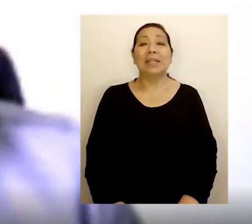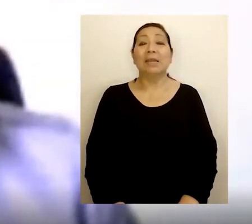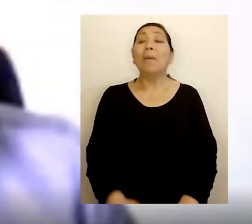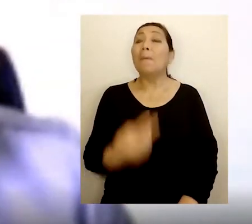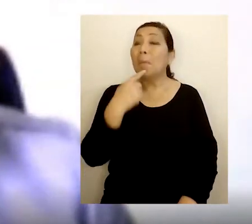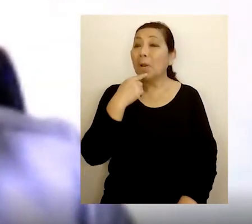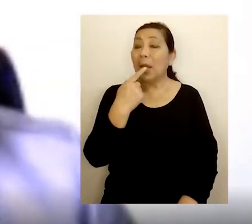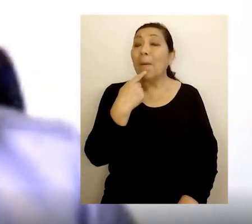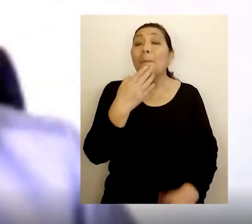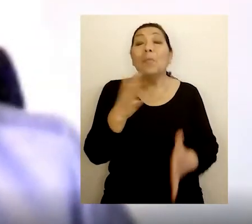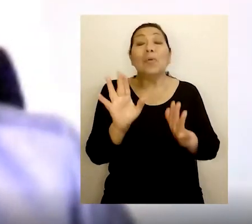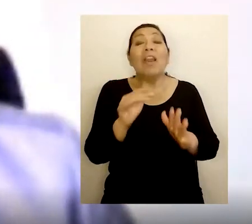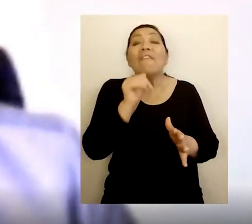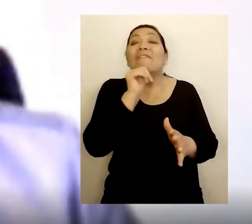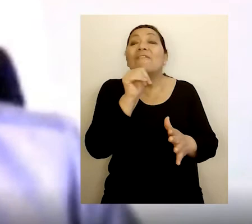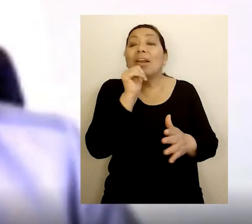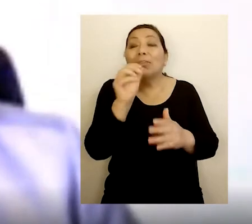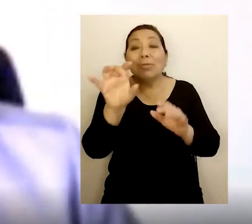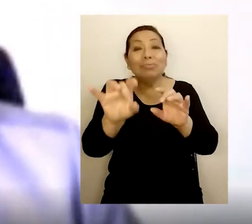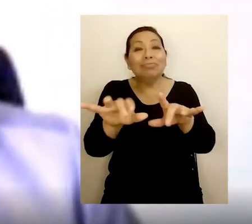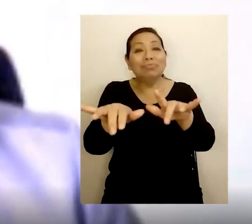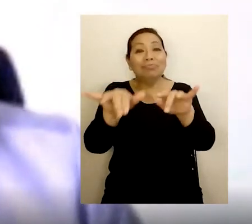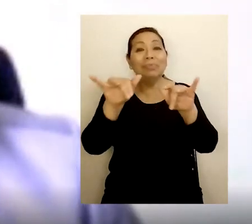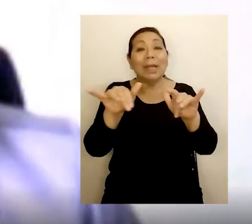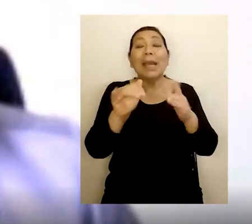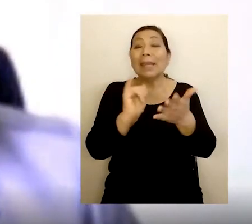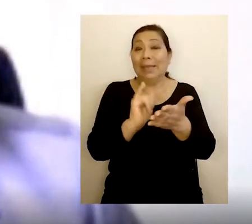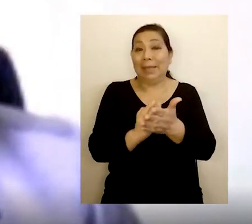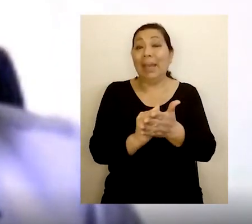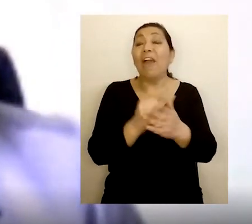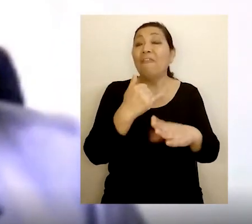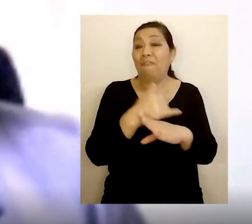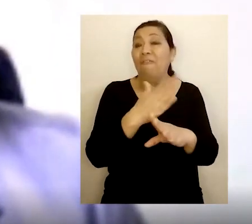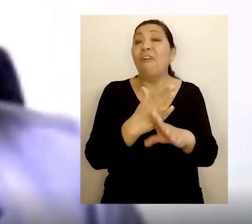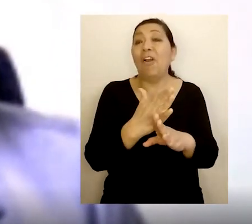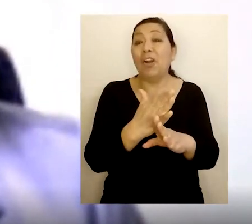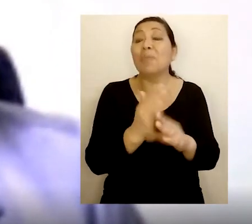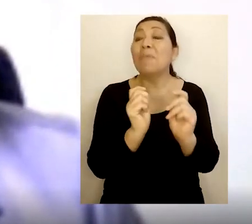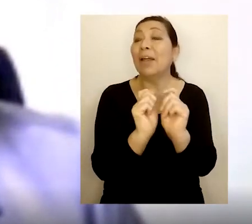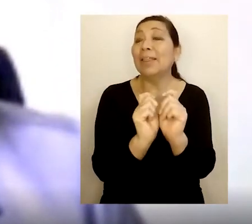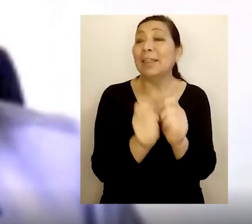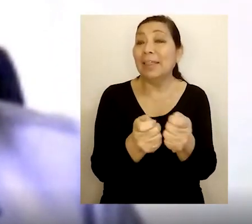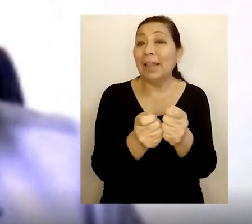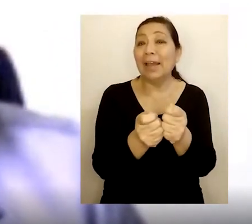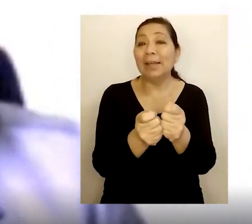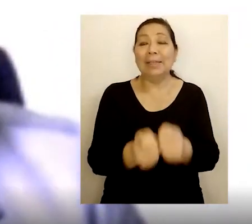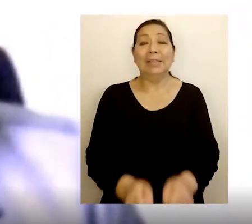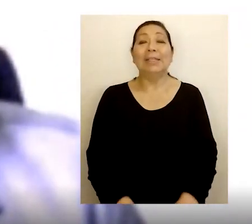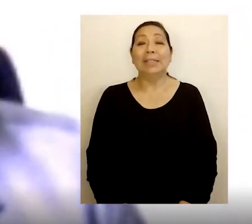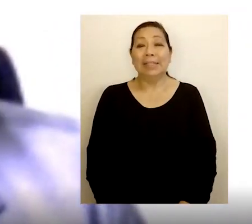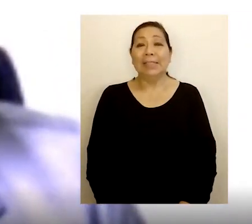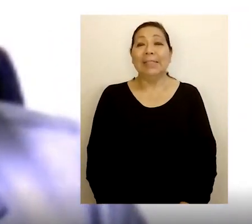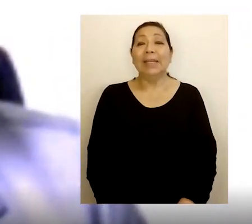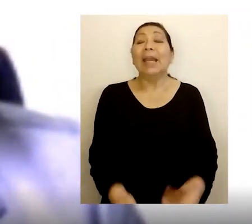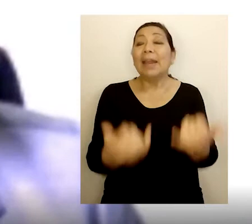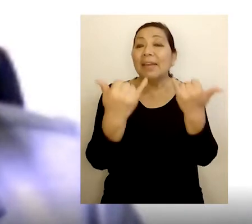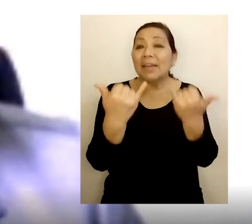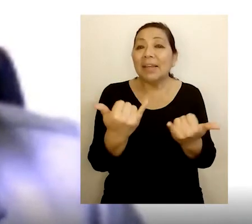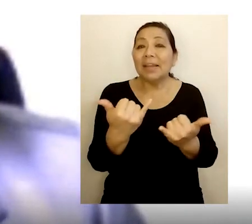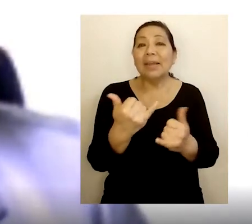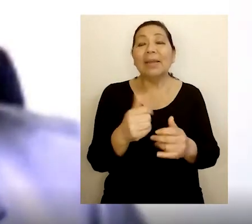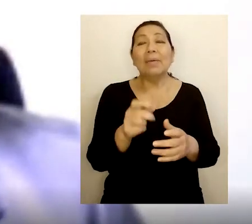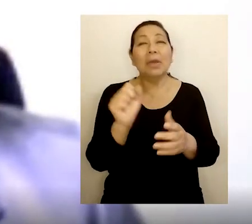La presunta ausencia que había motivado nulidad ipso iuris, que es